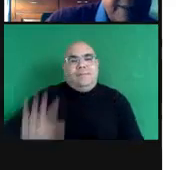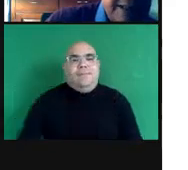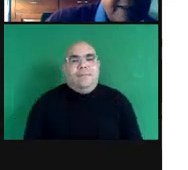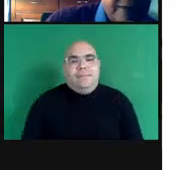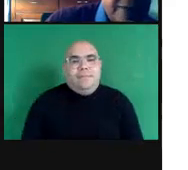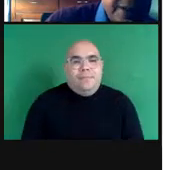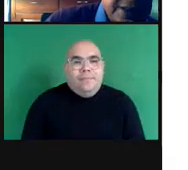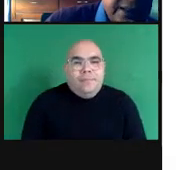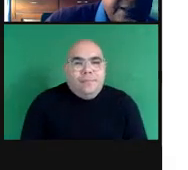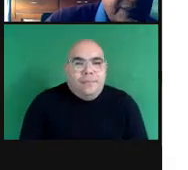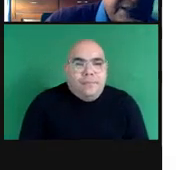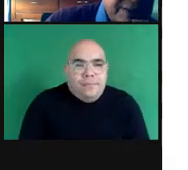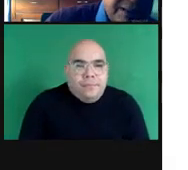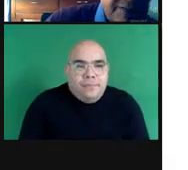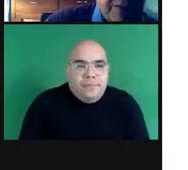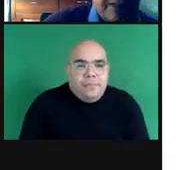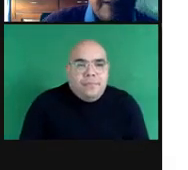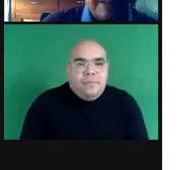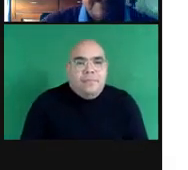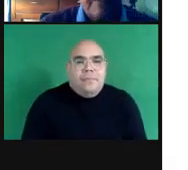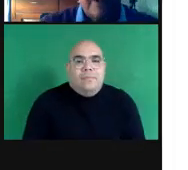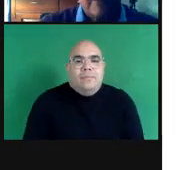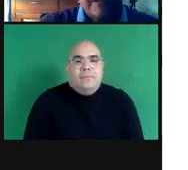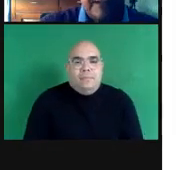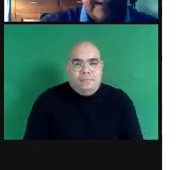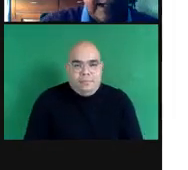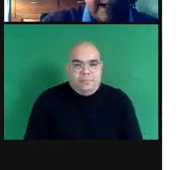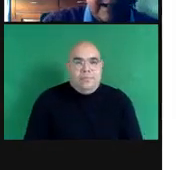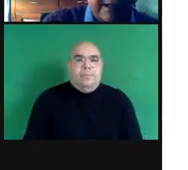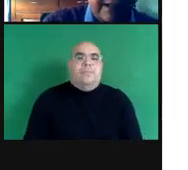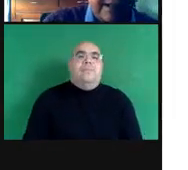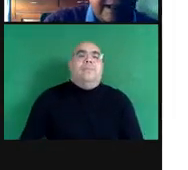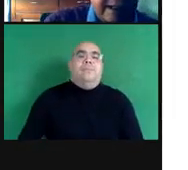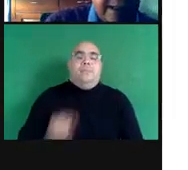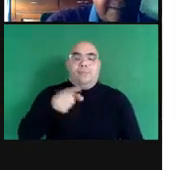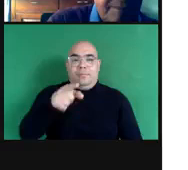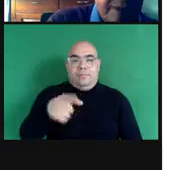Se han inventado, y precisamente para evitar este tipo de cosas, se han